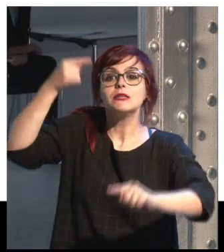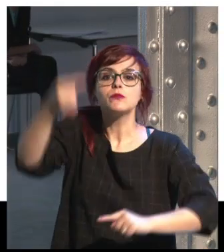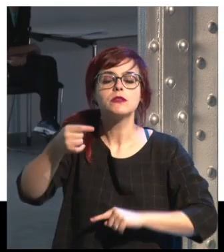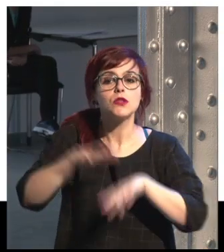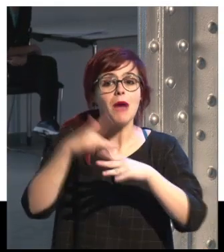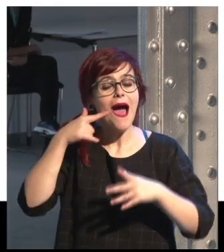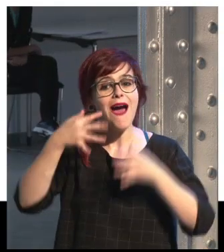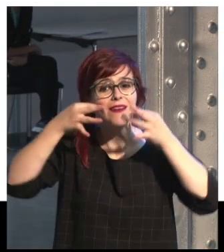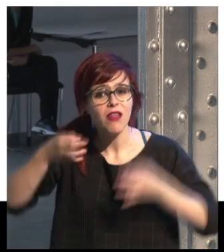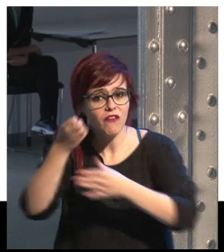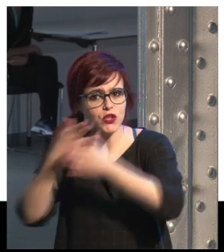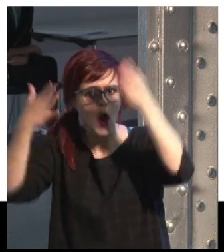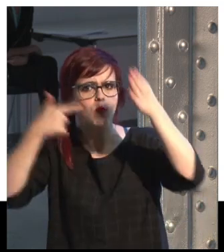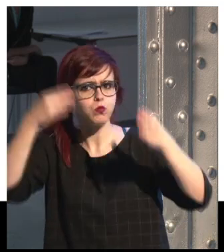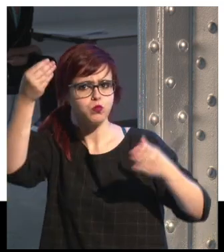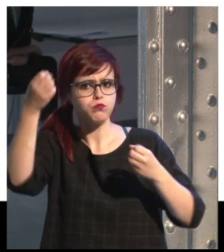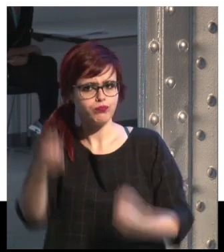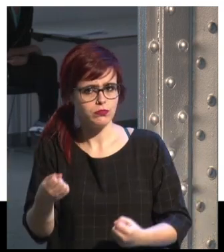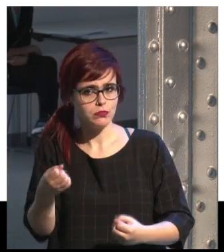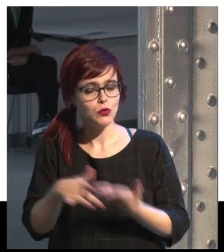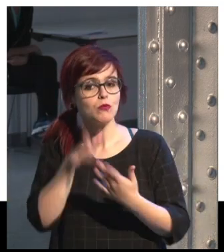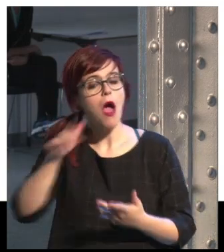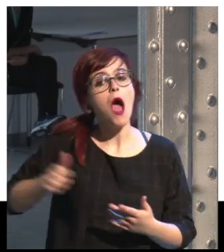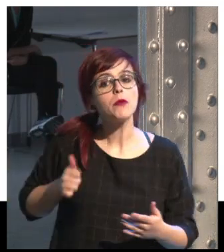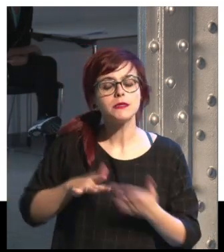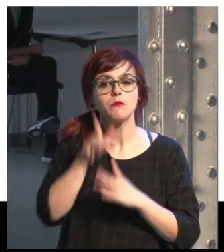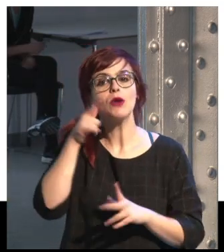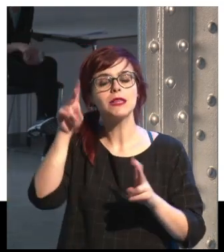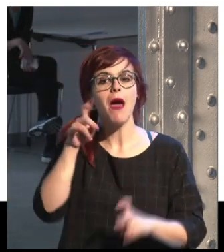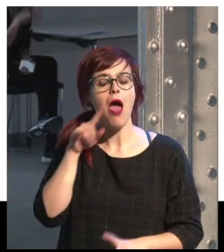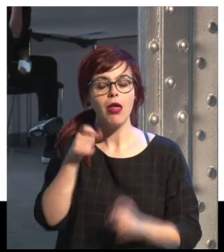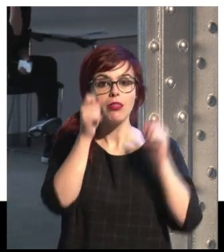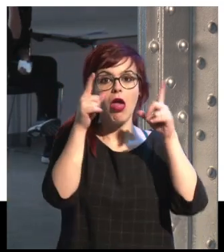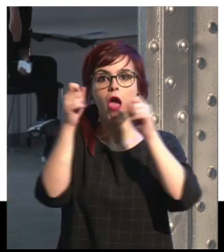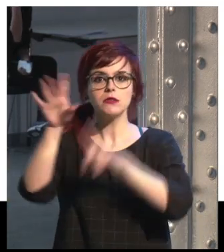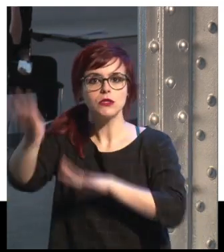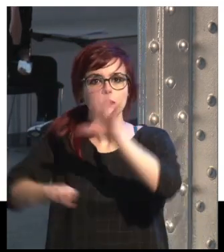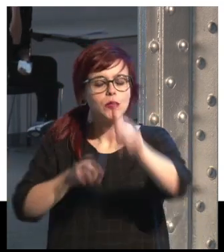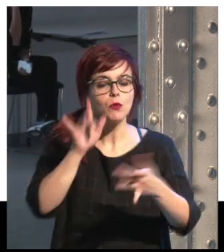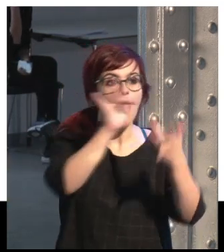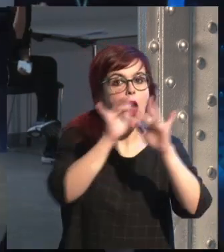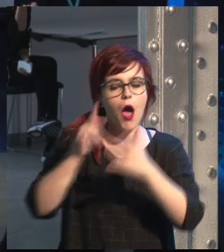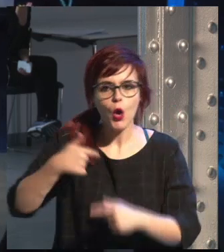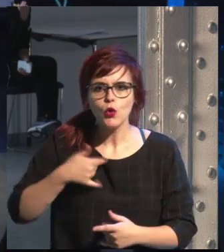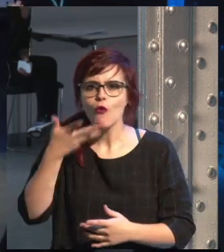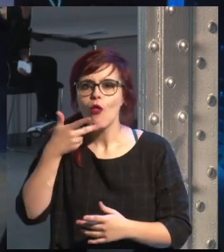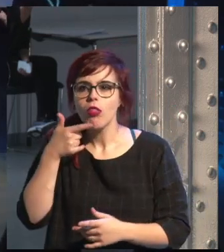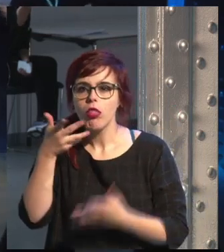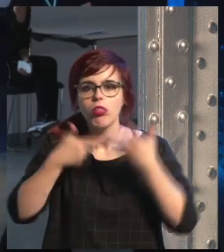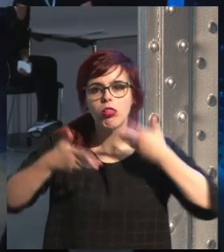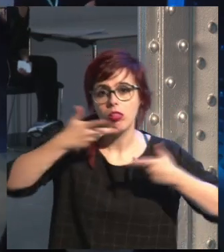que la realidad virtual es muy potente para usarla es el aprendizaje por descubrimiento. Aquí si participamos de la